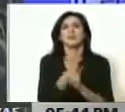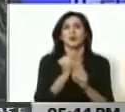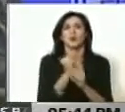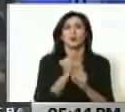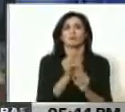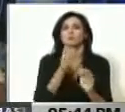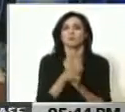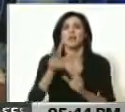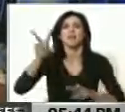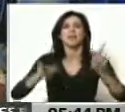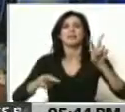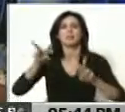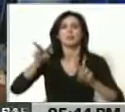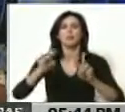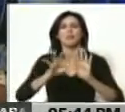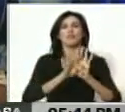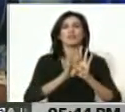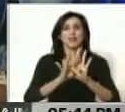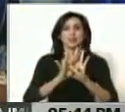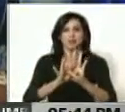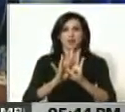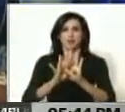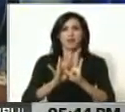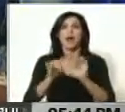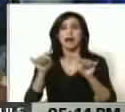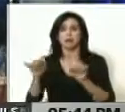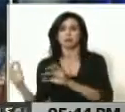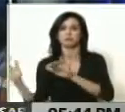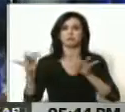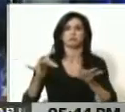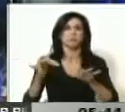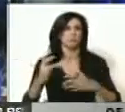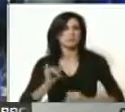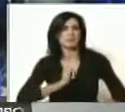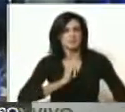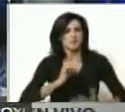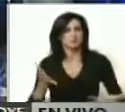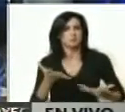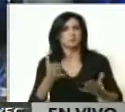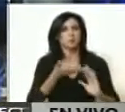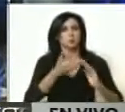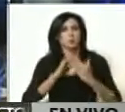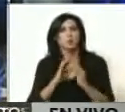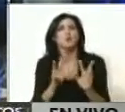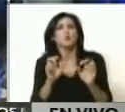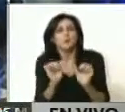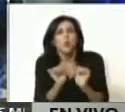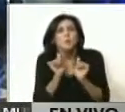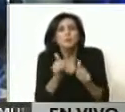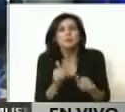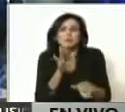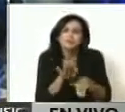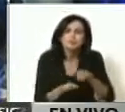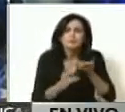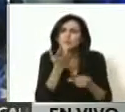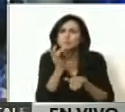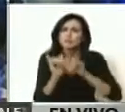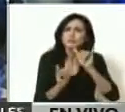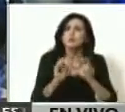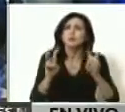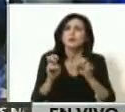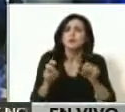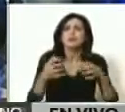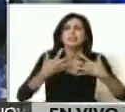la Expoferia, que es un espacio para generar espíritu de comunidad en la incipiente industria musical venezolana. Entonces, un espacio